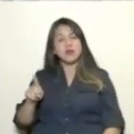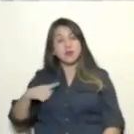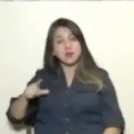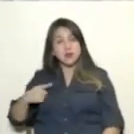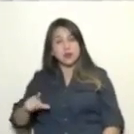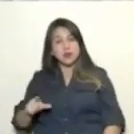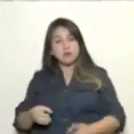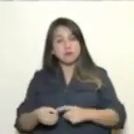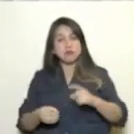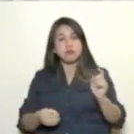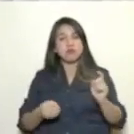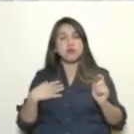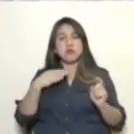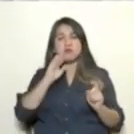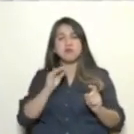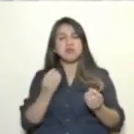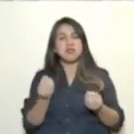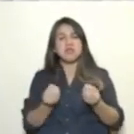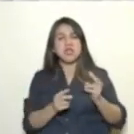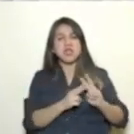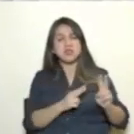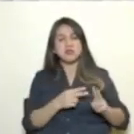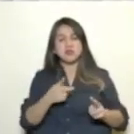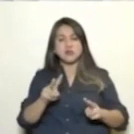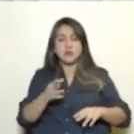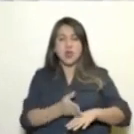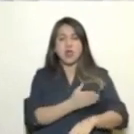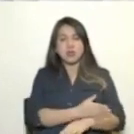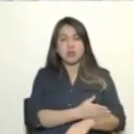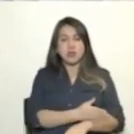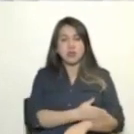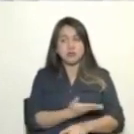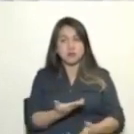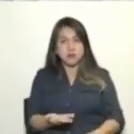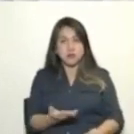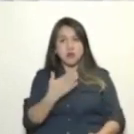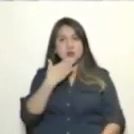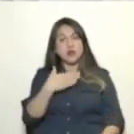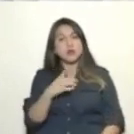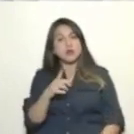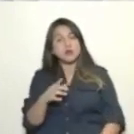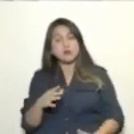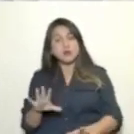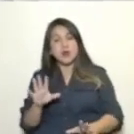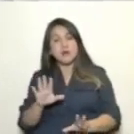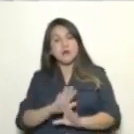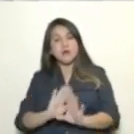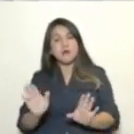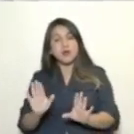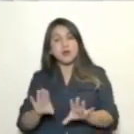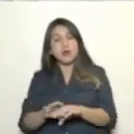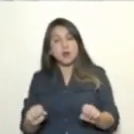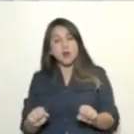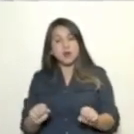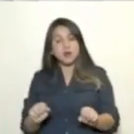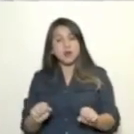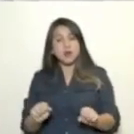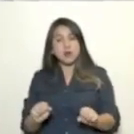le importa lo que hizo su antecesor, pero ¿ha visto usted? Entonces, cuando se va de ese acuerdo, ¿vamos entonces a un